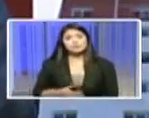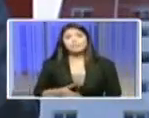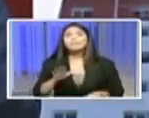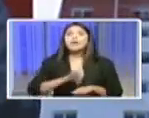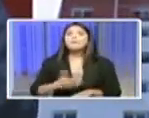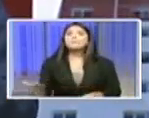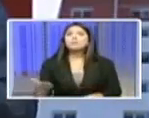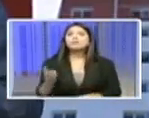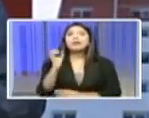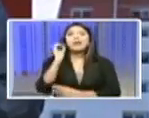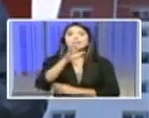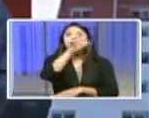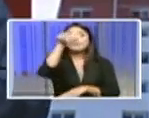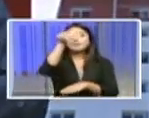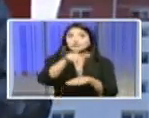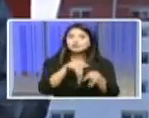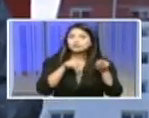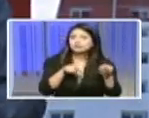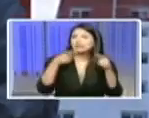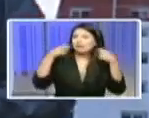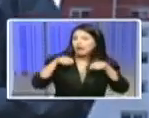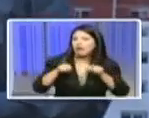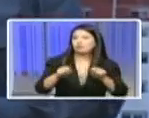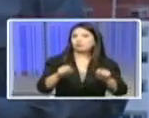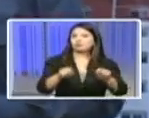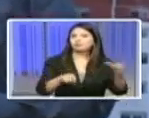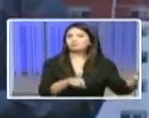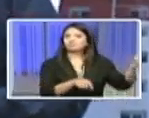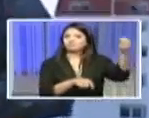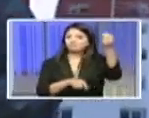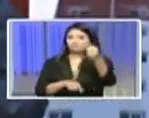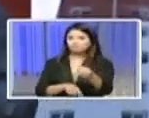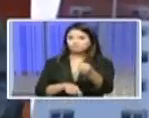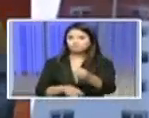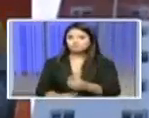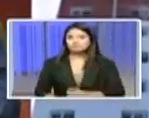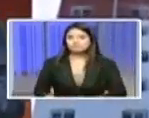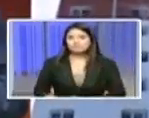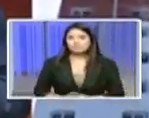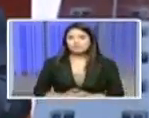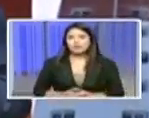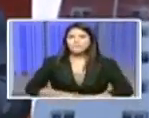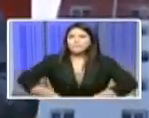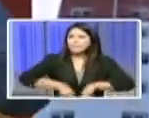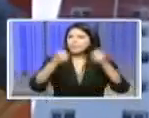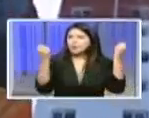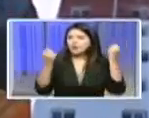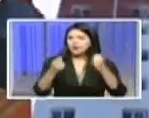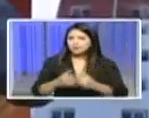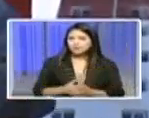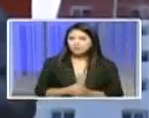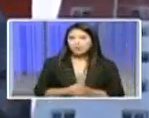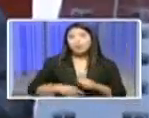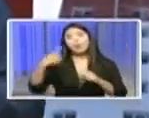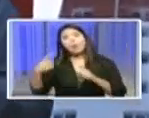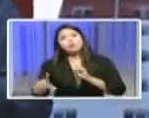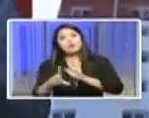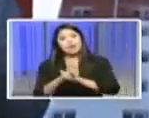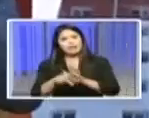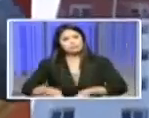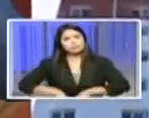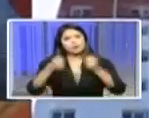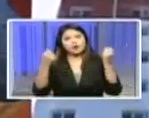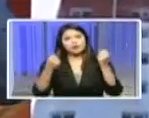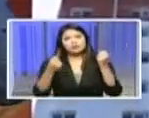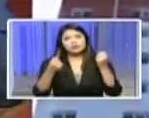porque la Asamblea Nacional intentó imponer, violando la ley orgánica creada